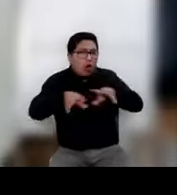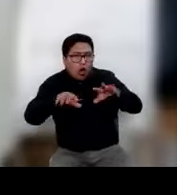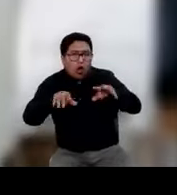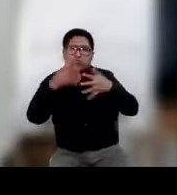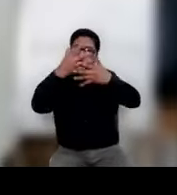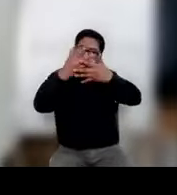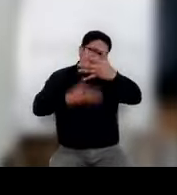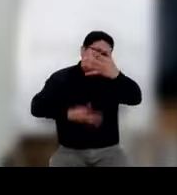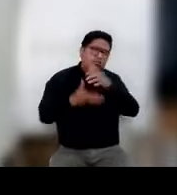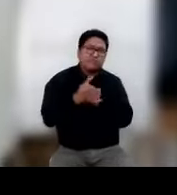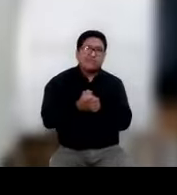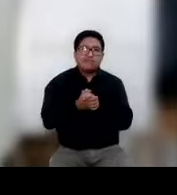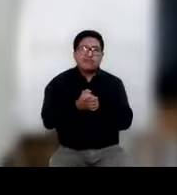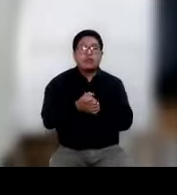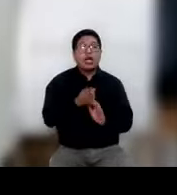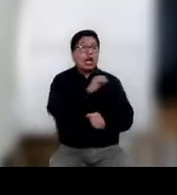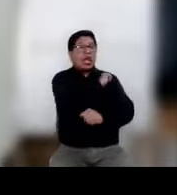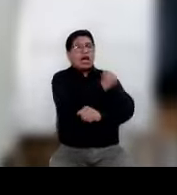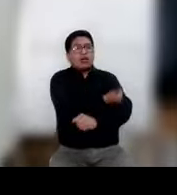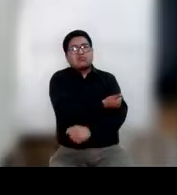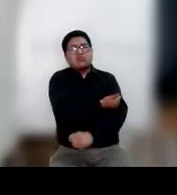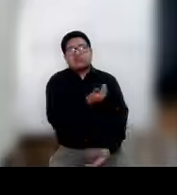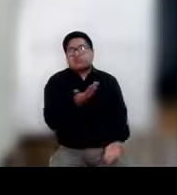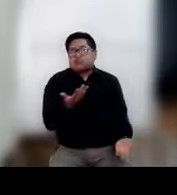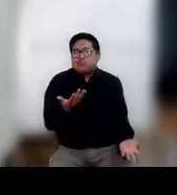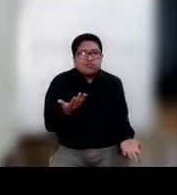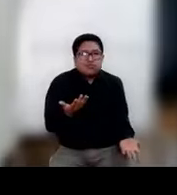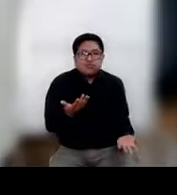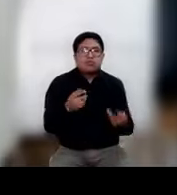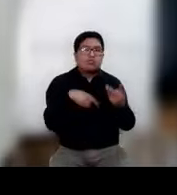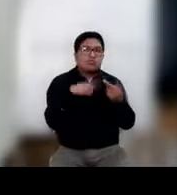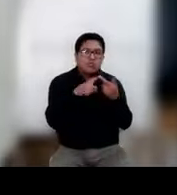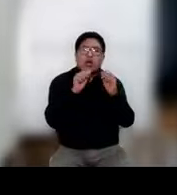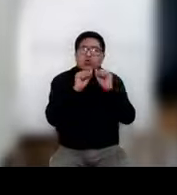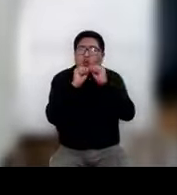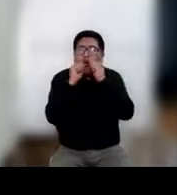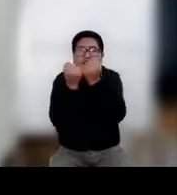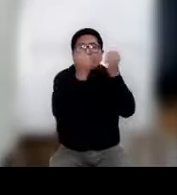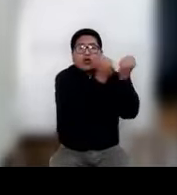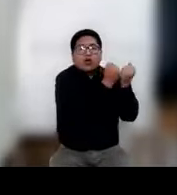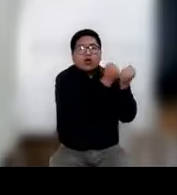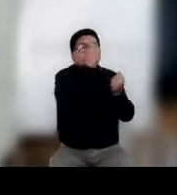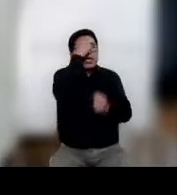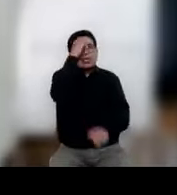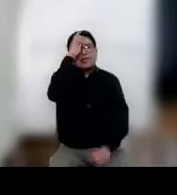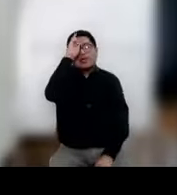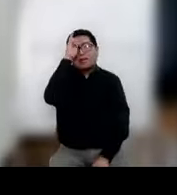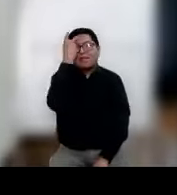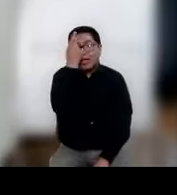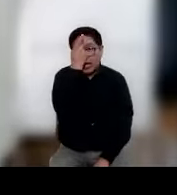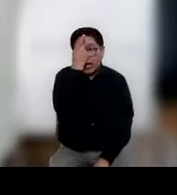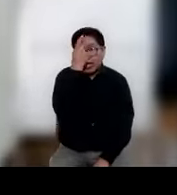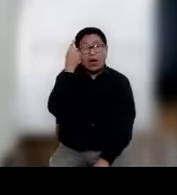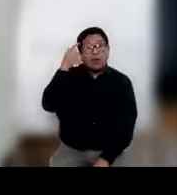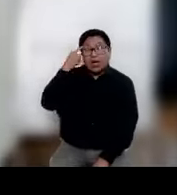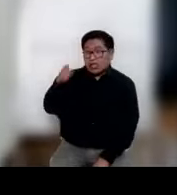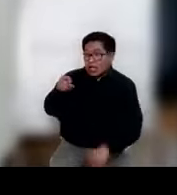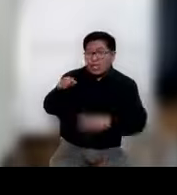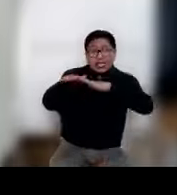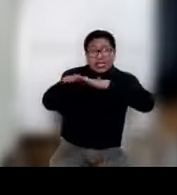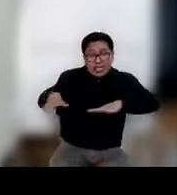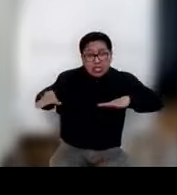y lamentablemente las autoridades y también la sociedad confunde esta situación creen que los nats son niños que están en